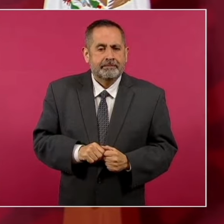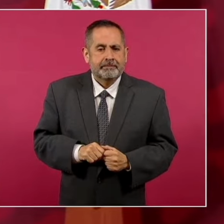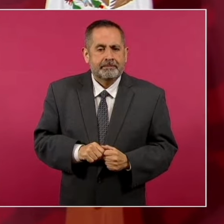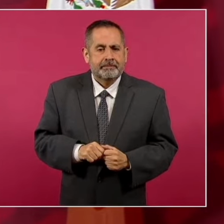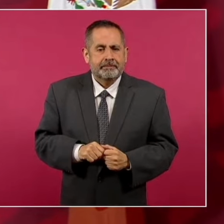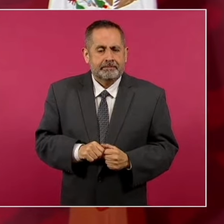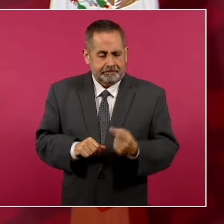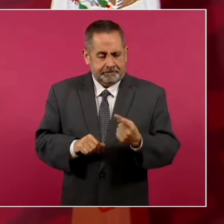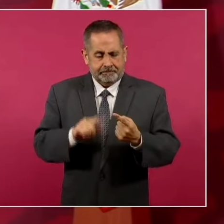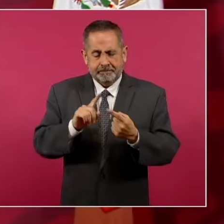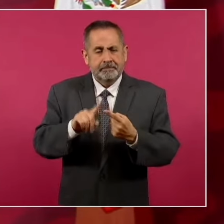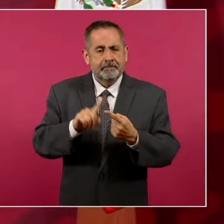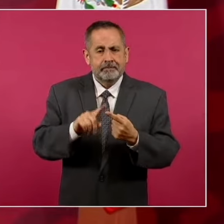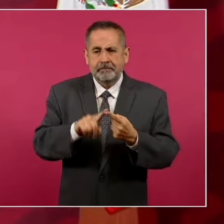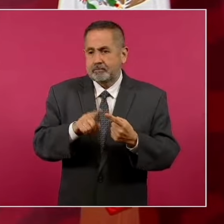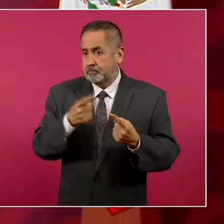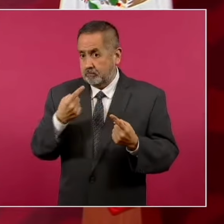tengamos